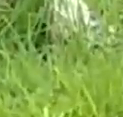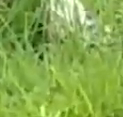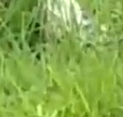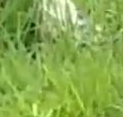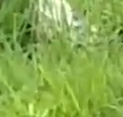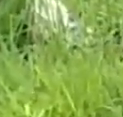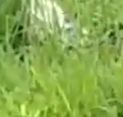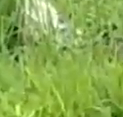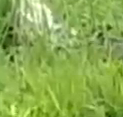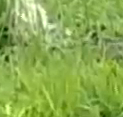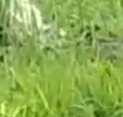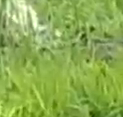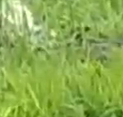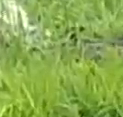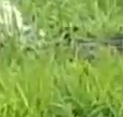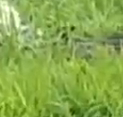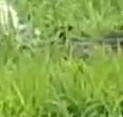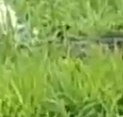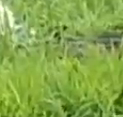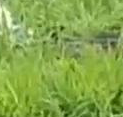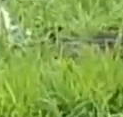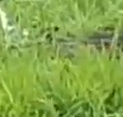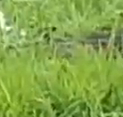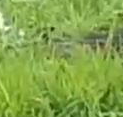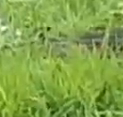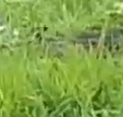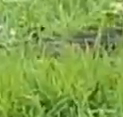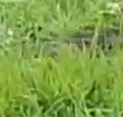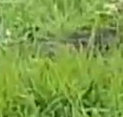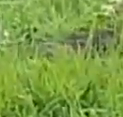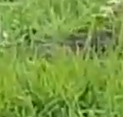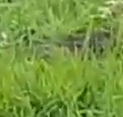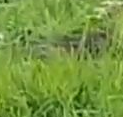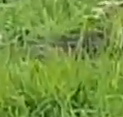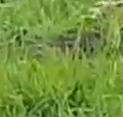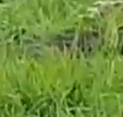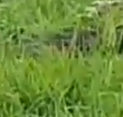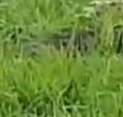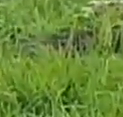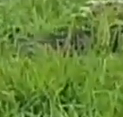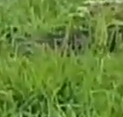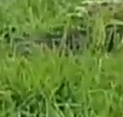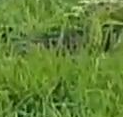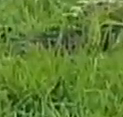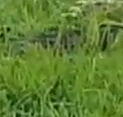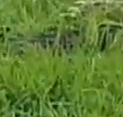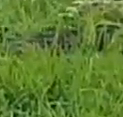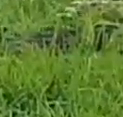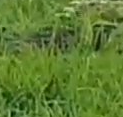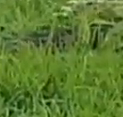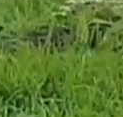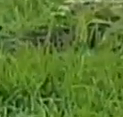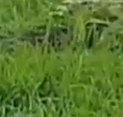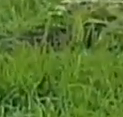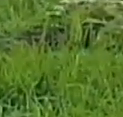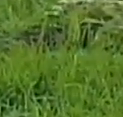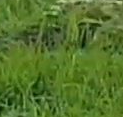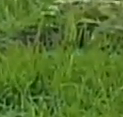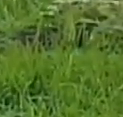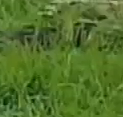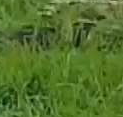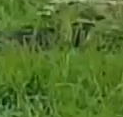va directamente a todo el eje territorial y es conformado además por la fortaleza de los